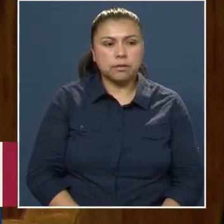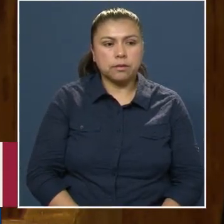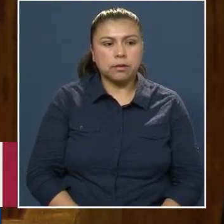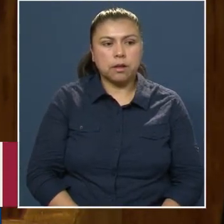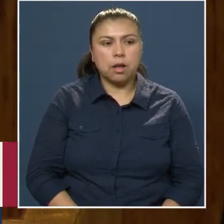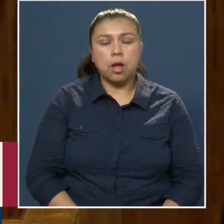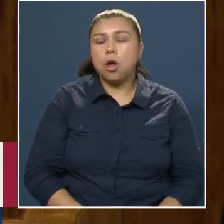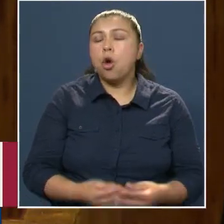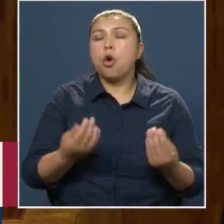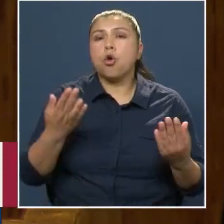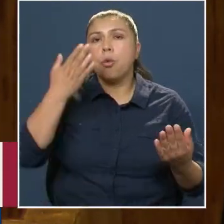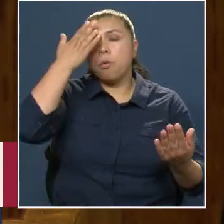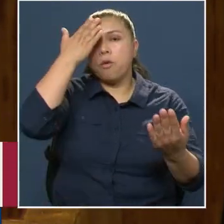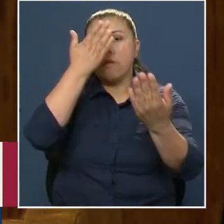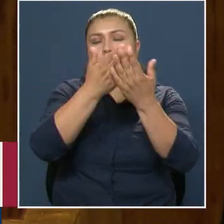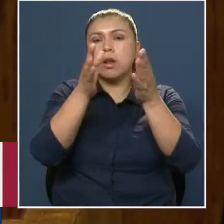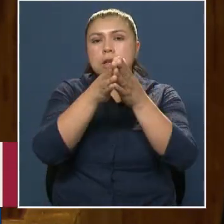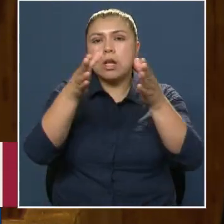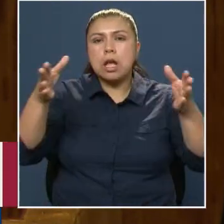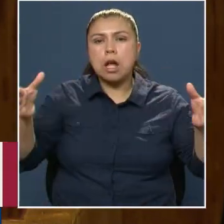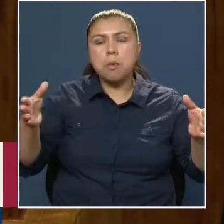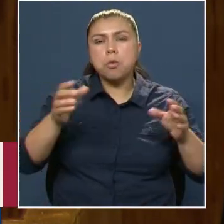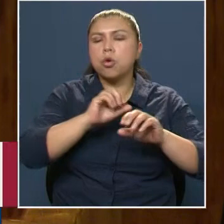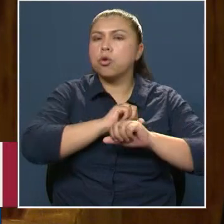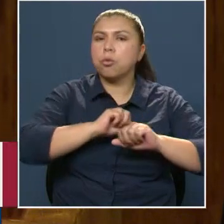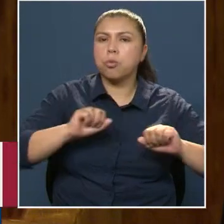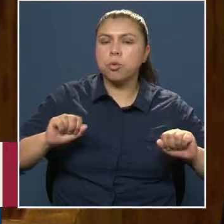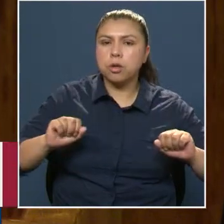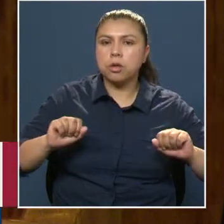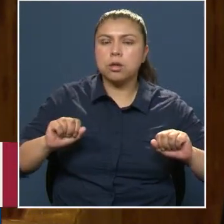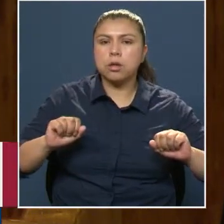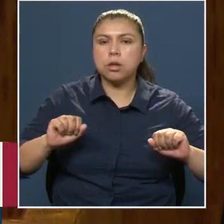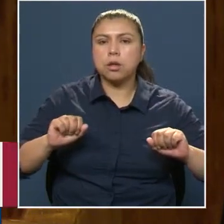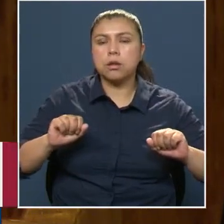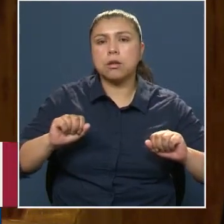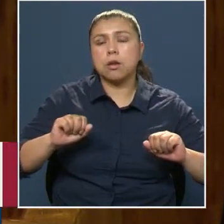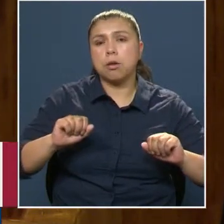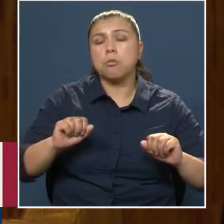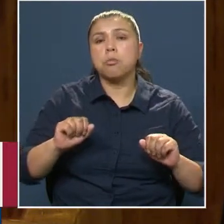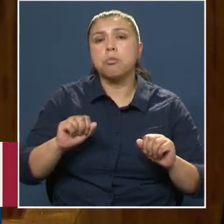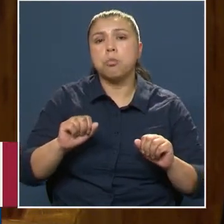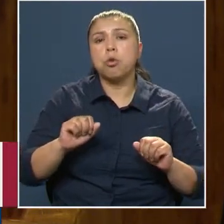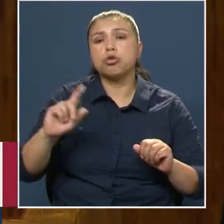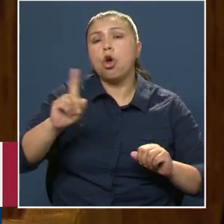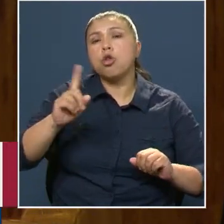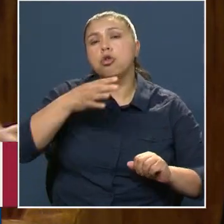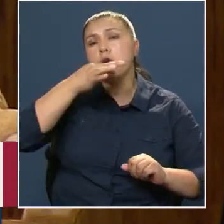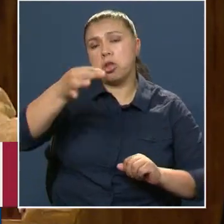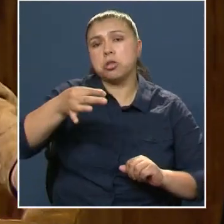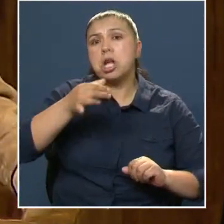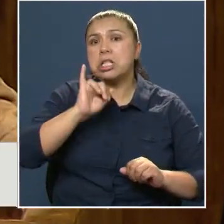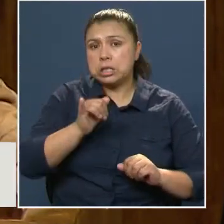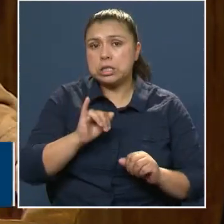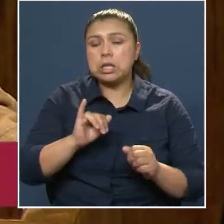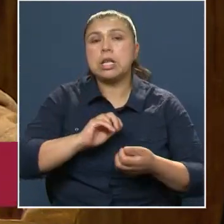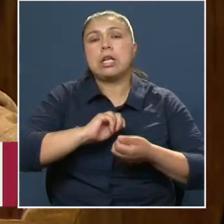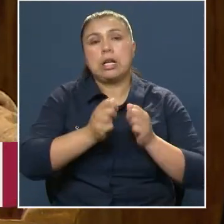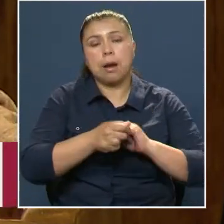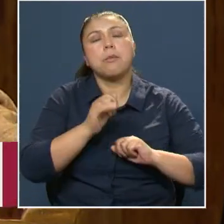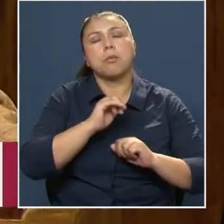Como Frente Amplio, no podemos restarnos de este necesario homenaje.